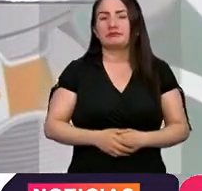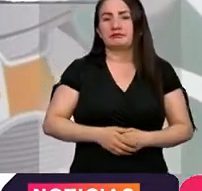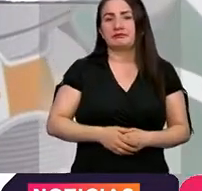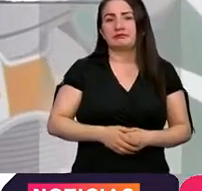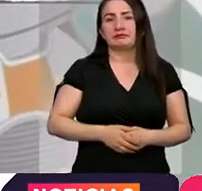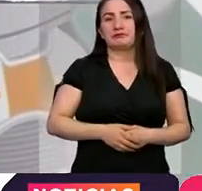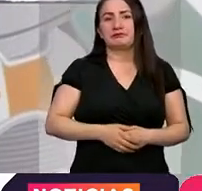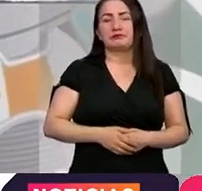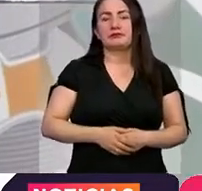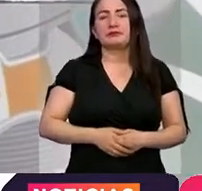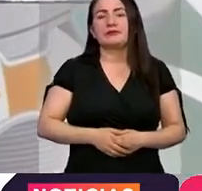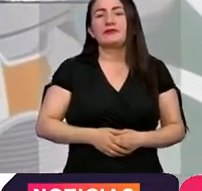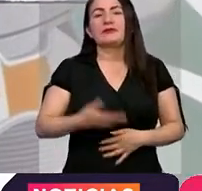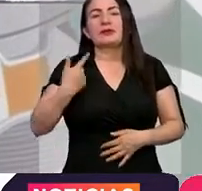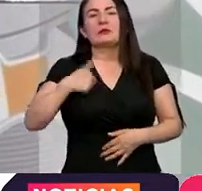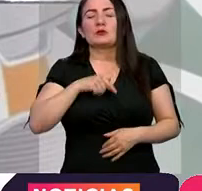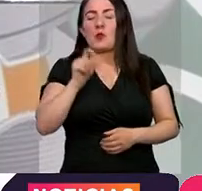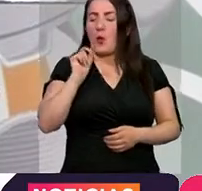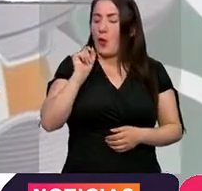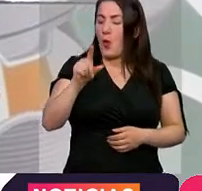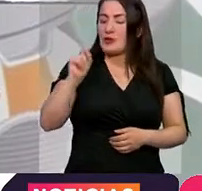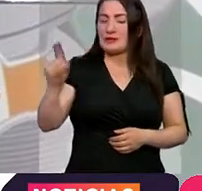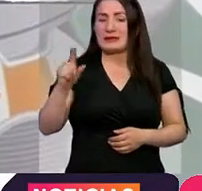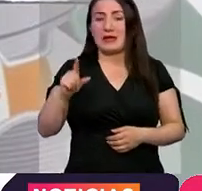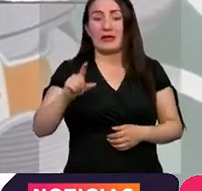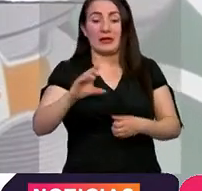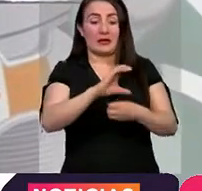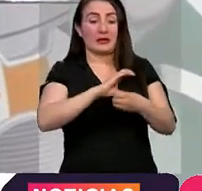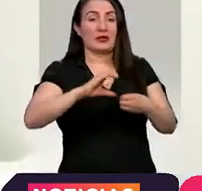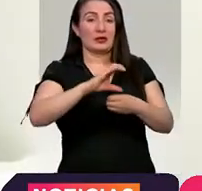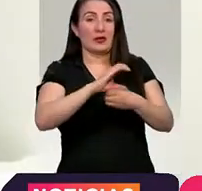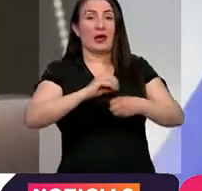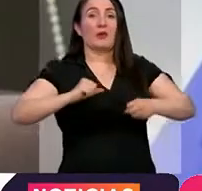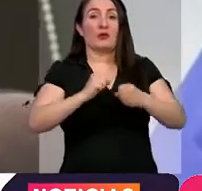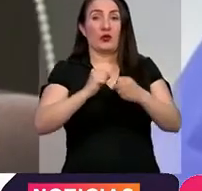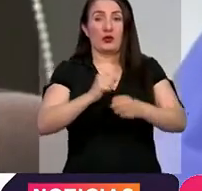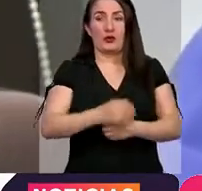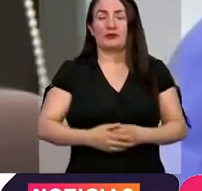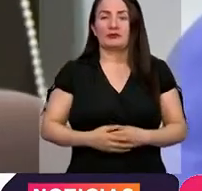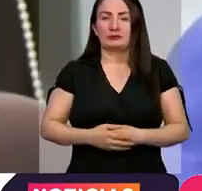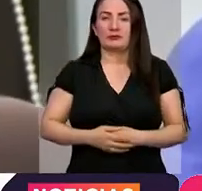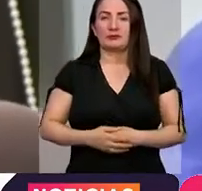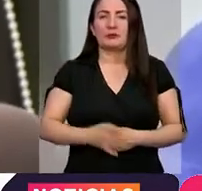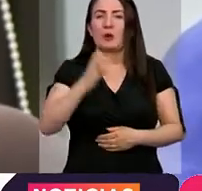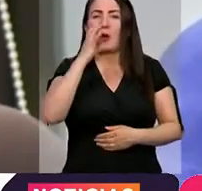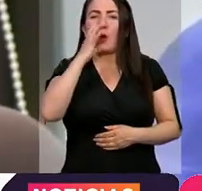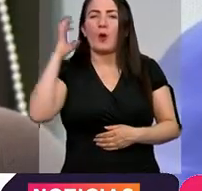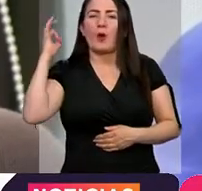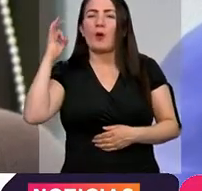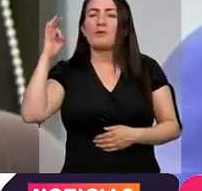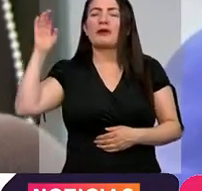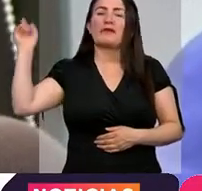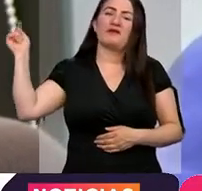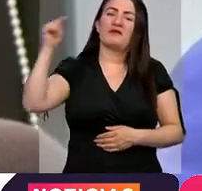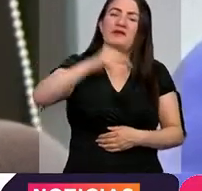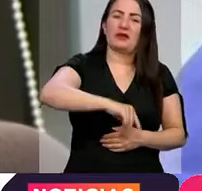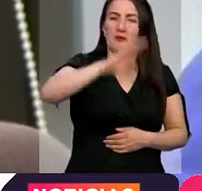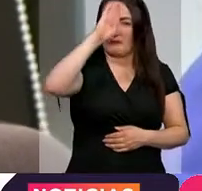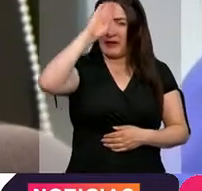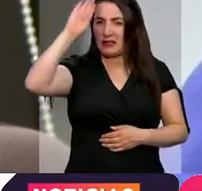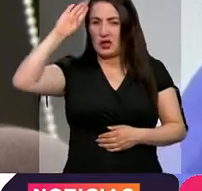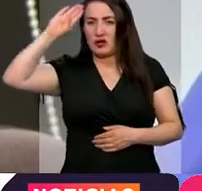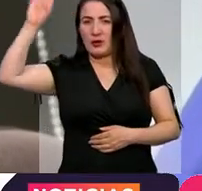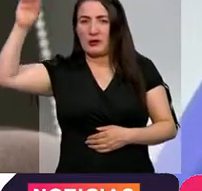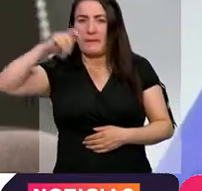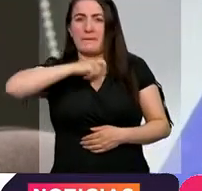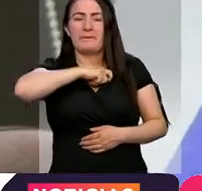bueno. Son 11 casos en una ciudad de 8 millones de personas. El nuevo contagio se trata de un hombre procedente de Barcelona, España. Además, se anunció